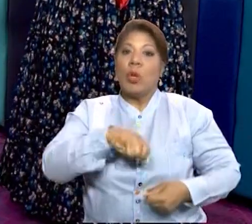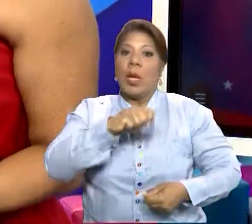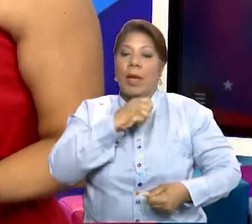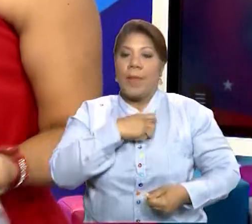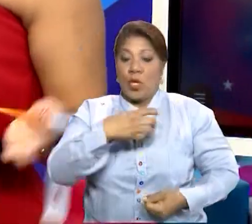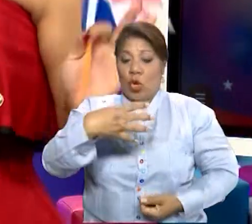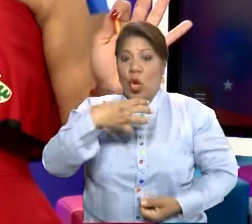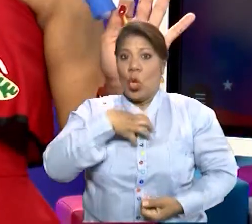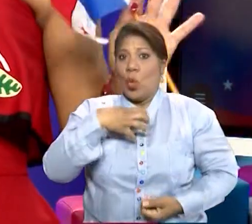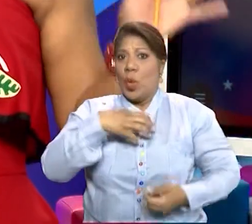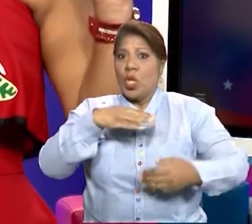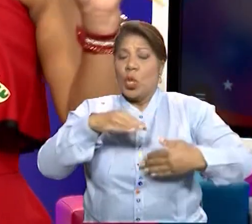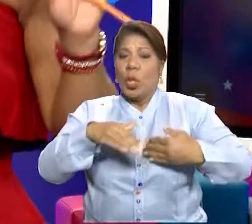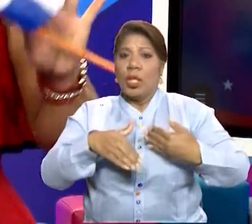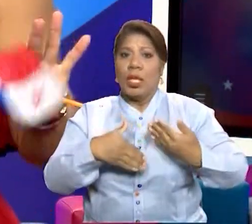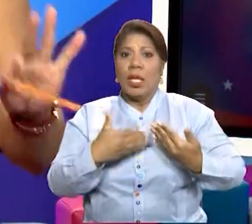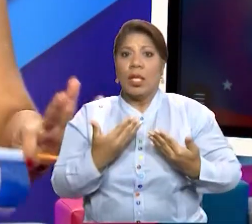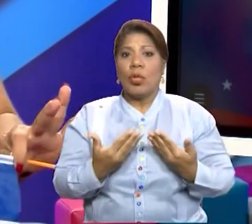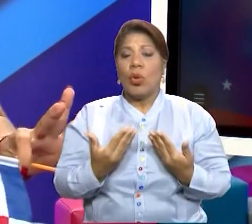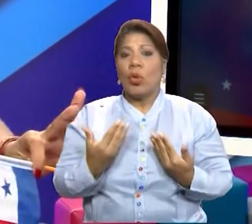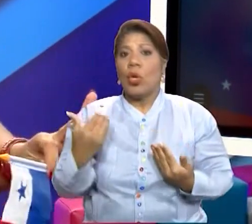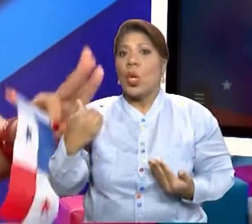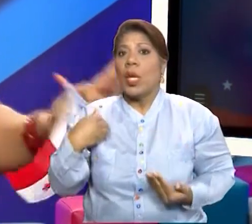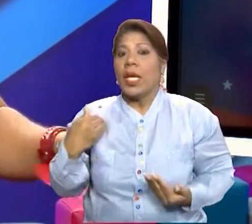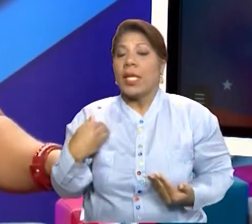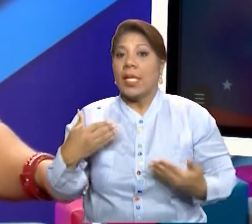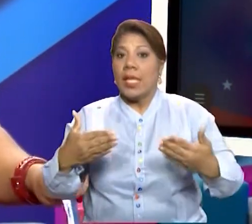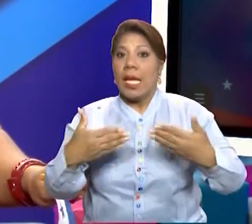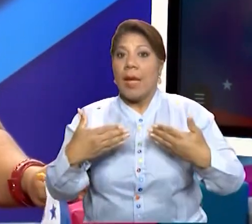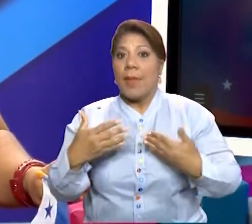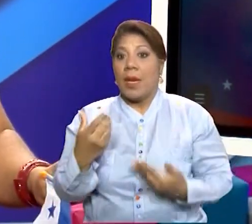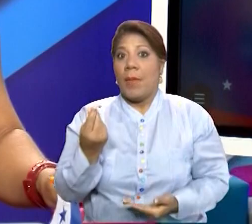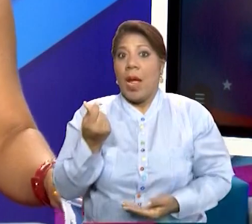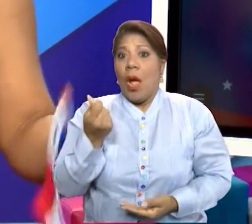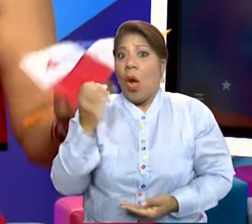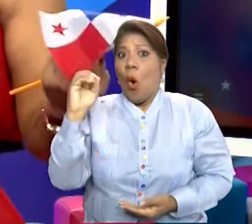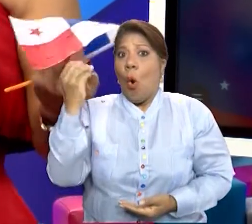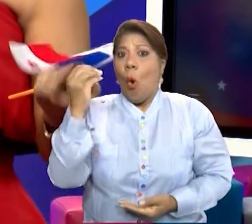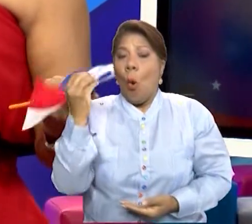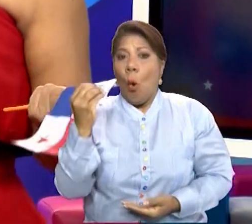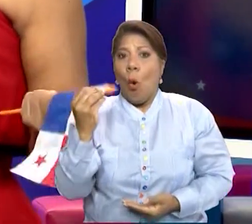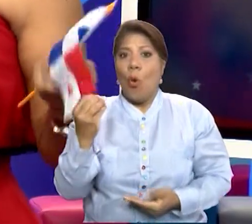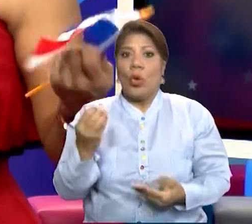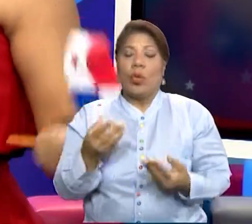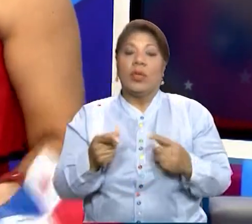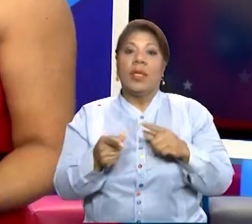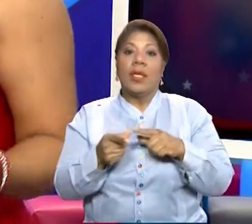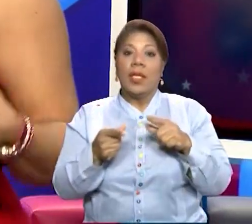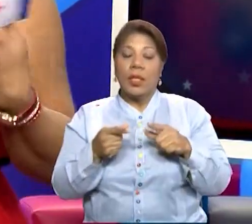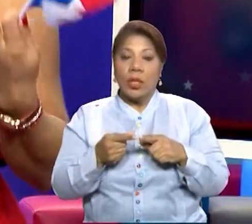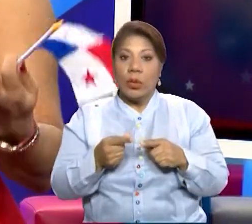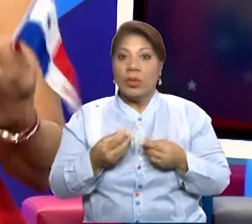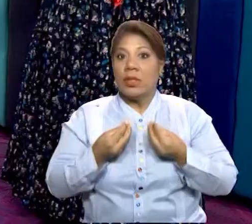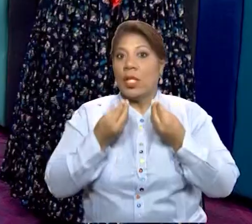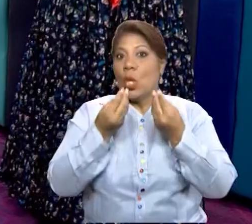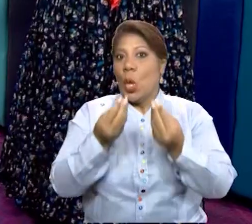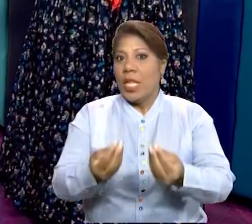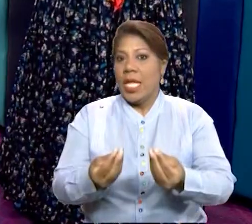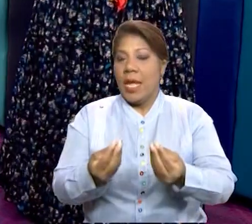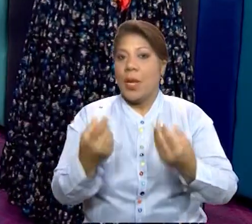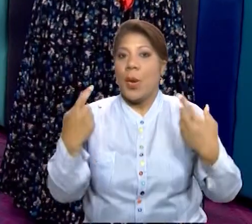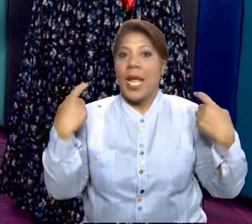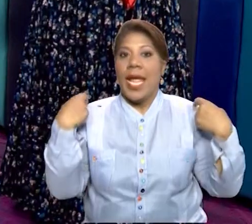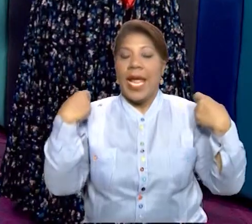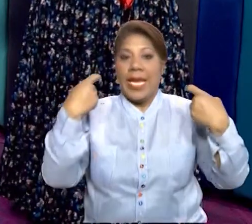nuestro oro. Pero pudimos sacar algo de provecho. ¿Y cuál fue eso, chicos? Que nos dejaron el idioma, el castellano, el que